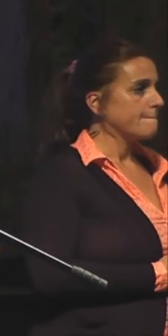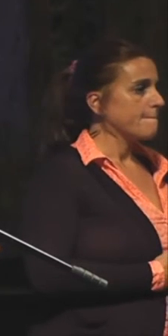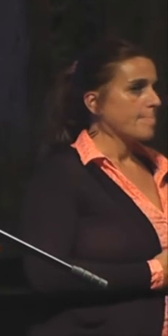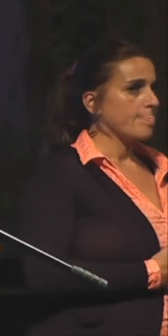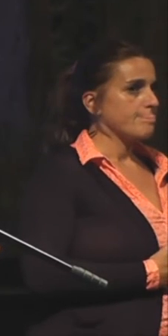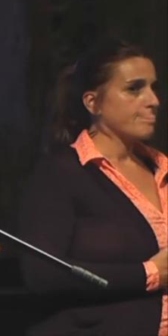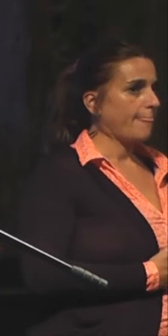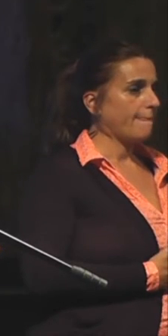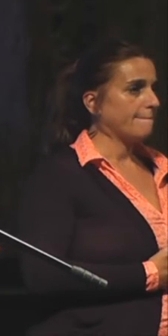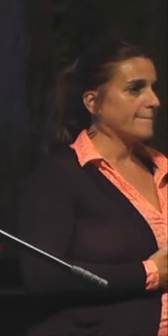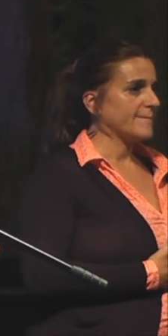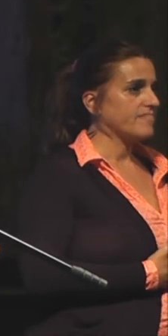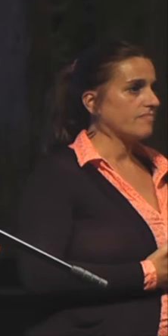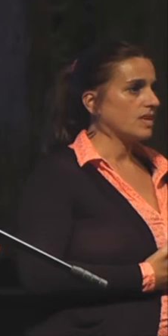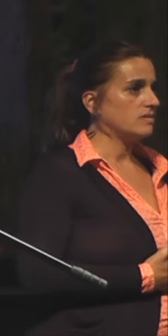piensa